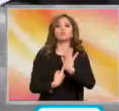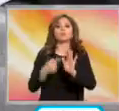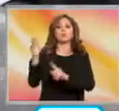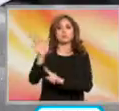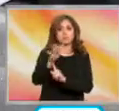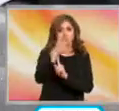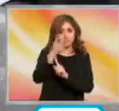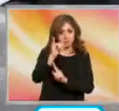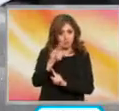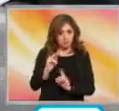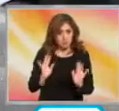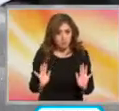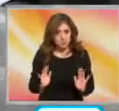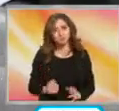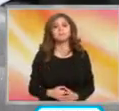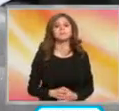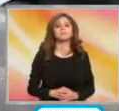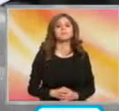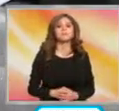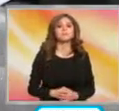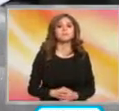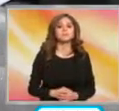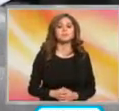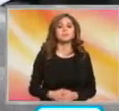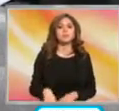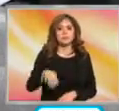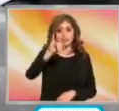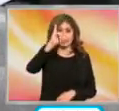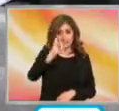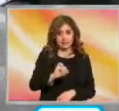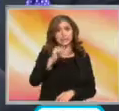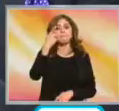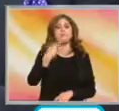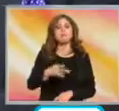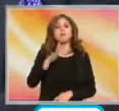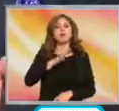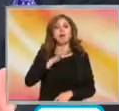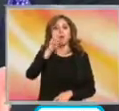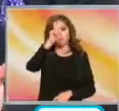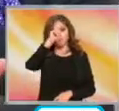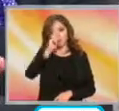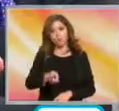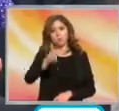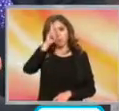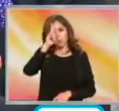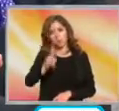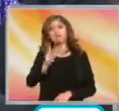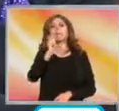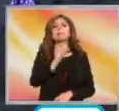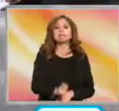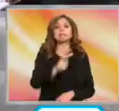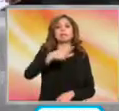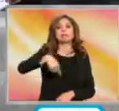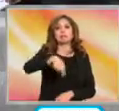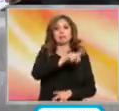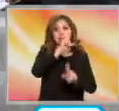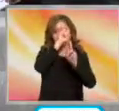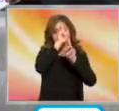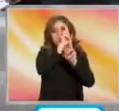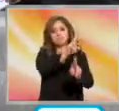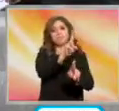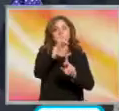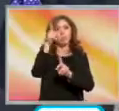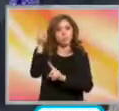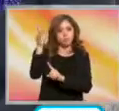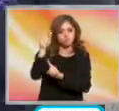distintos modos, ¿no es así? Pero nos decía el licenciado que hay ciertas restricciones en el uso de los símbolos patrios y le preguntamos antes de que nos diga